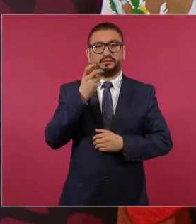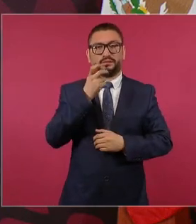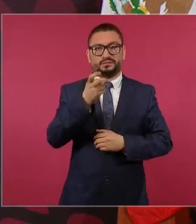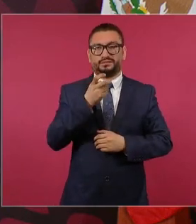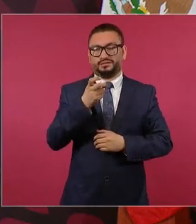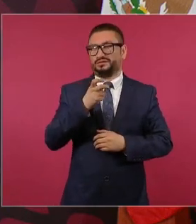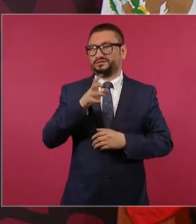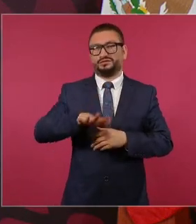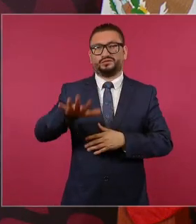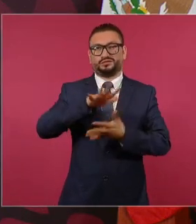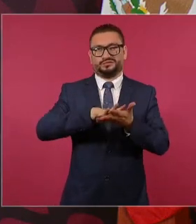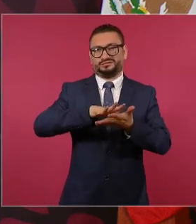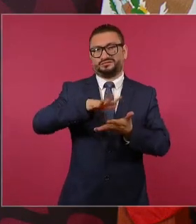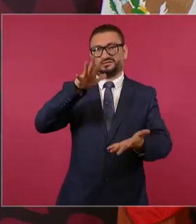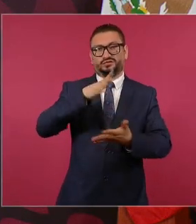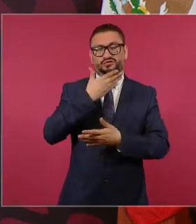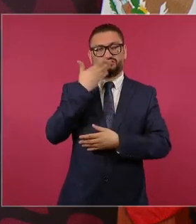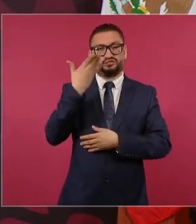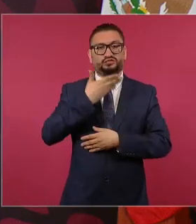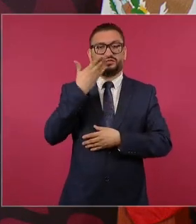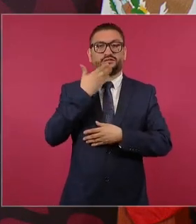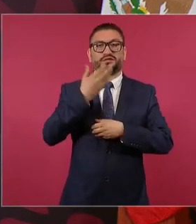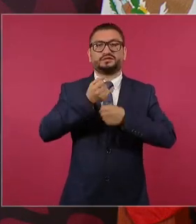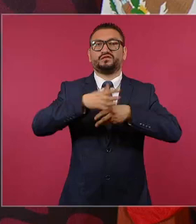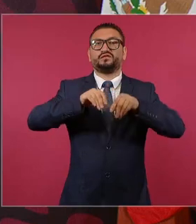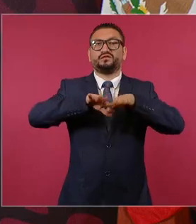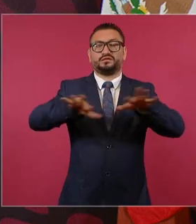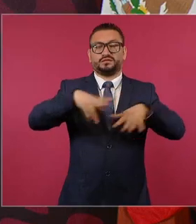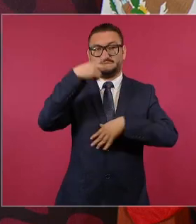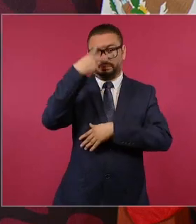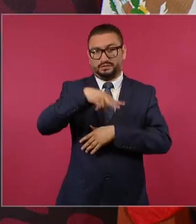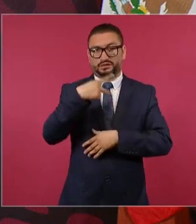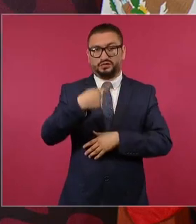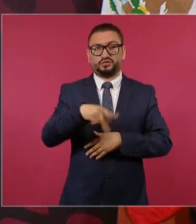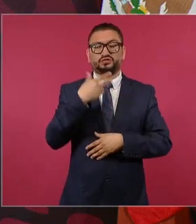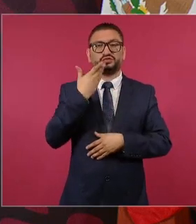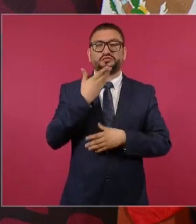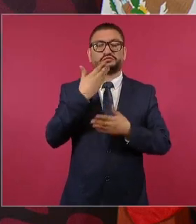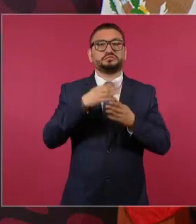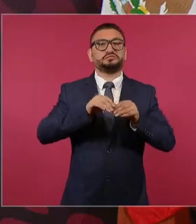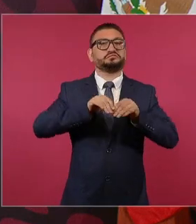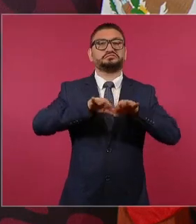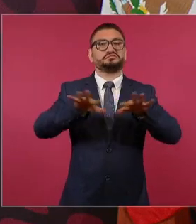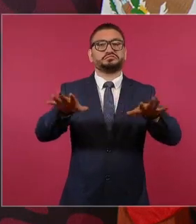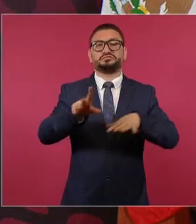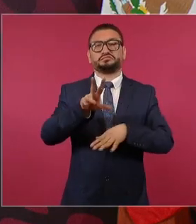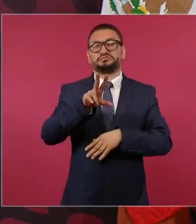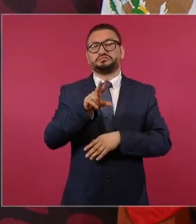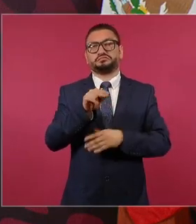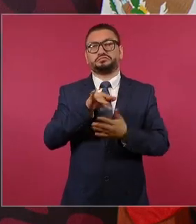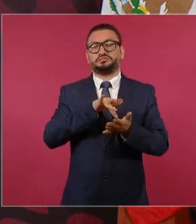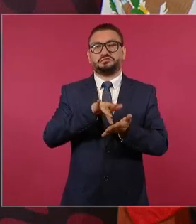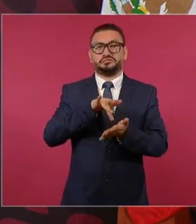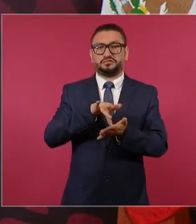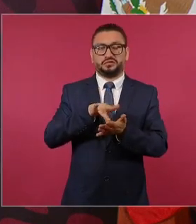general, los medios de información en México no han contribuido